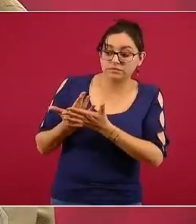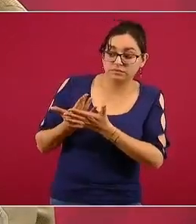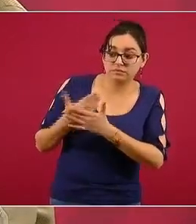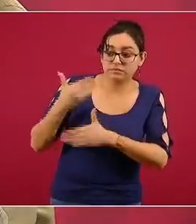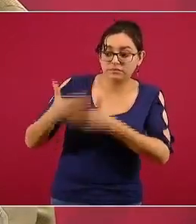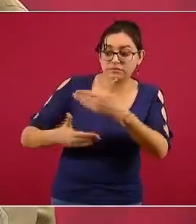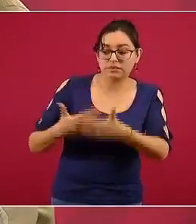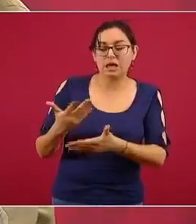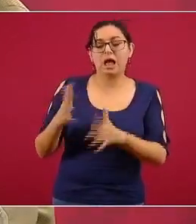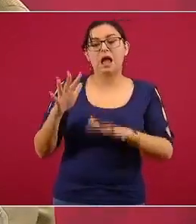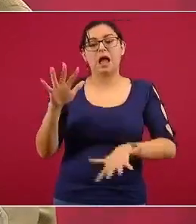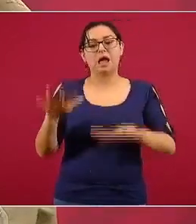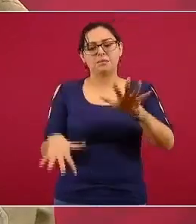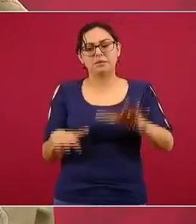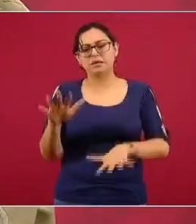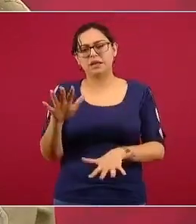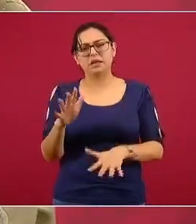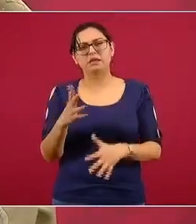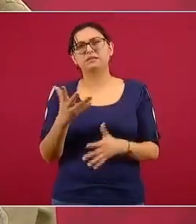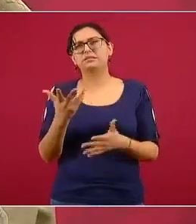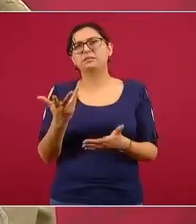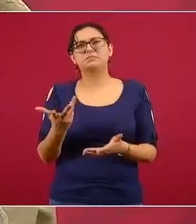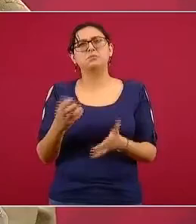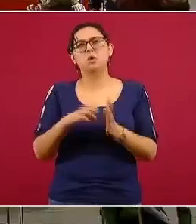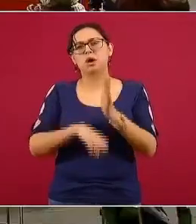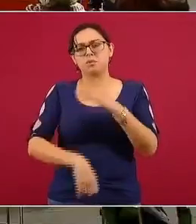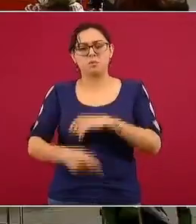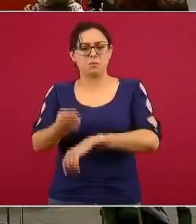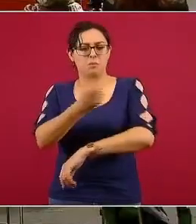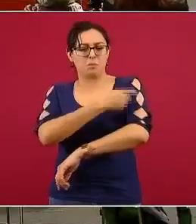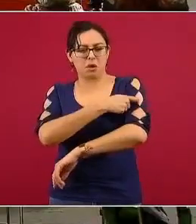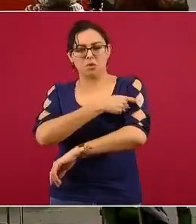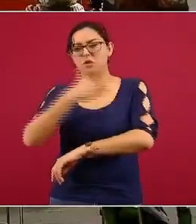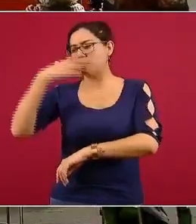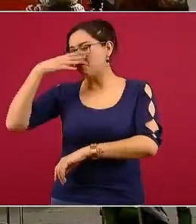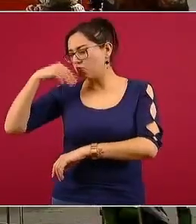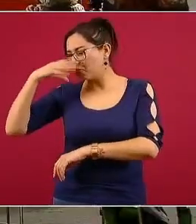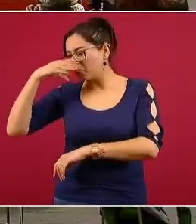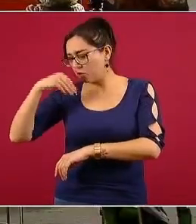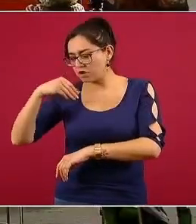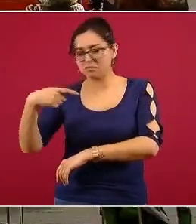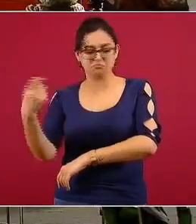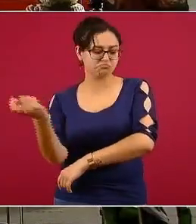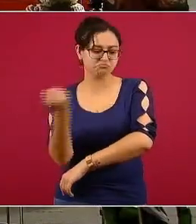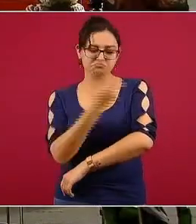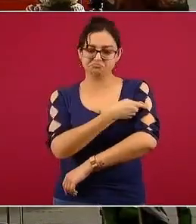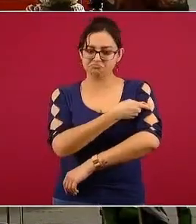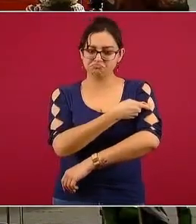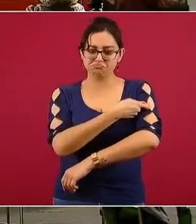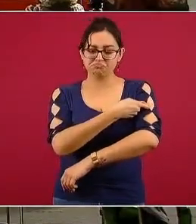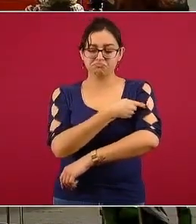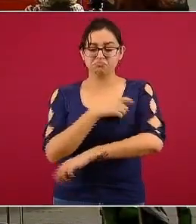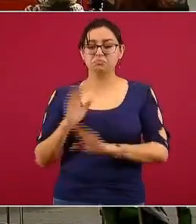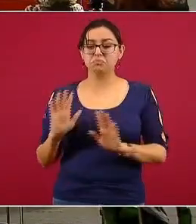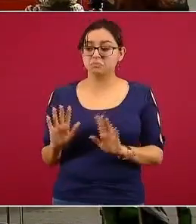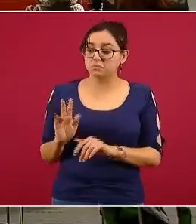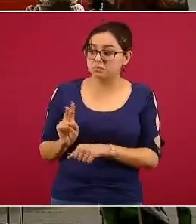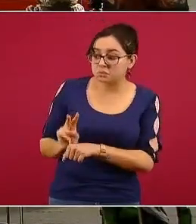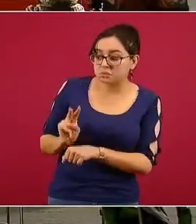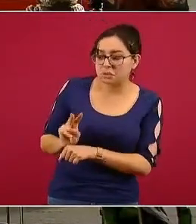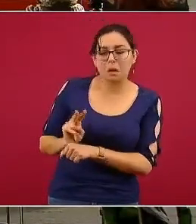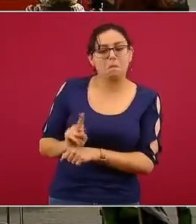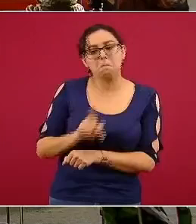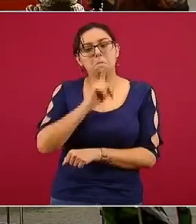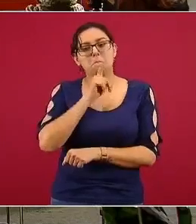no se hacen estos, por ejemplo, la vacuna de influenza se pone y no es que se tenga así minutos de observación,